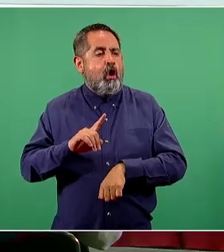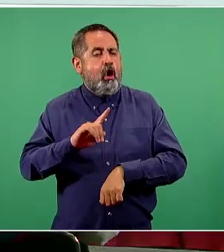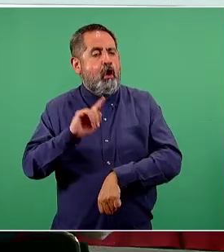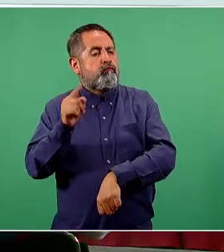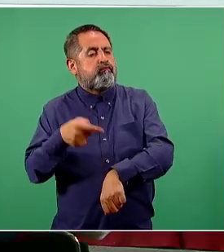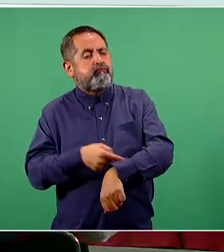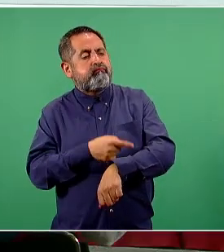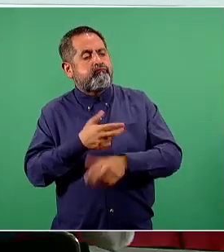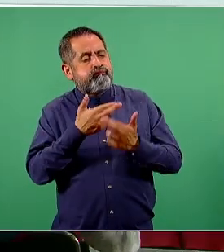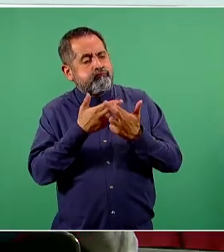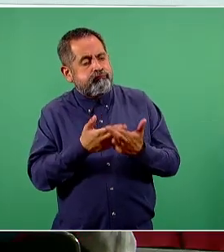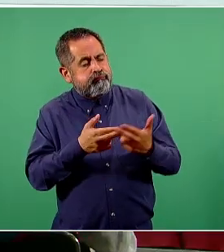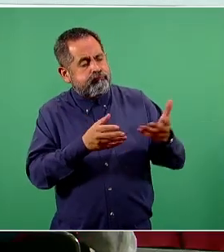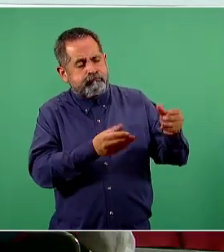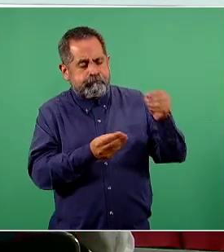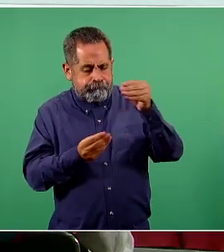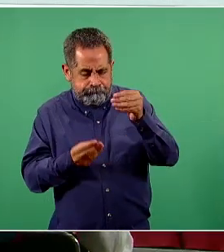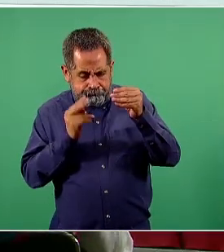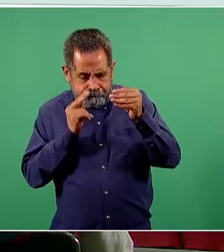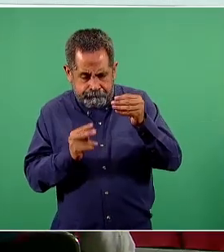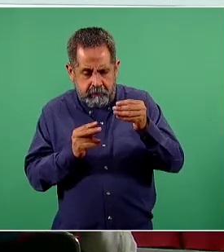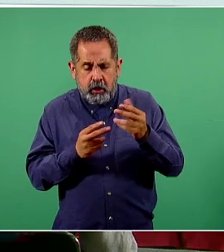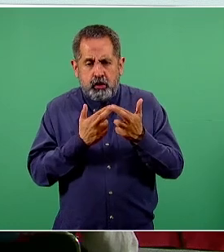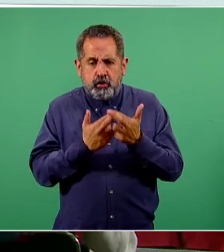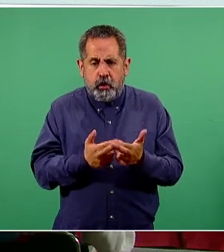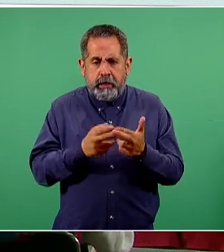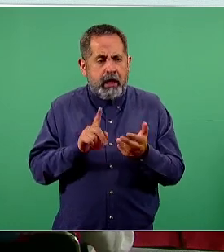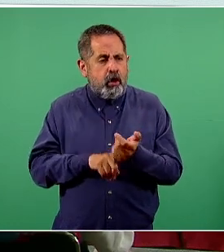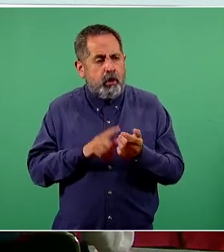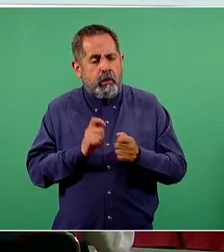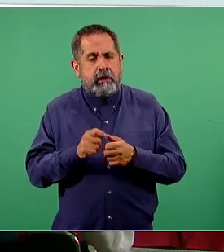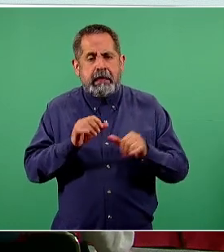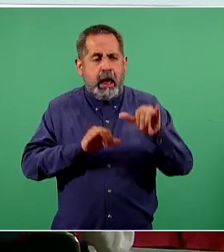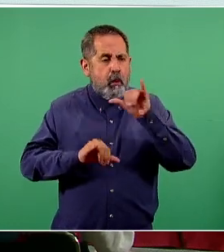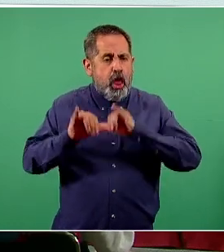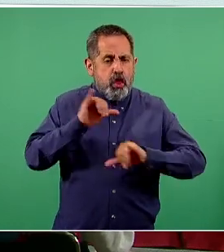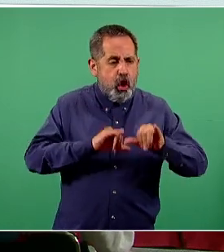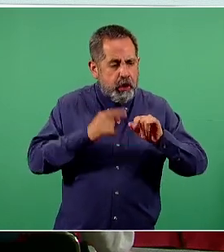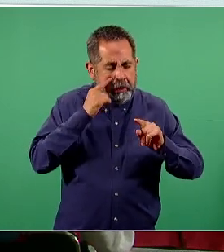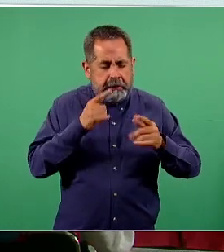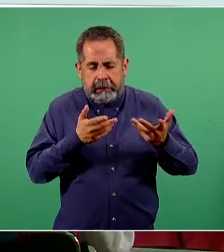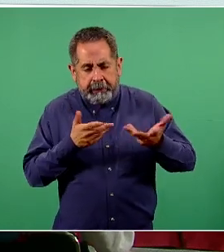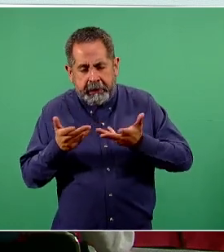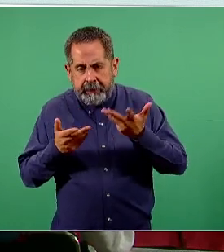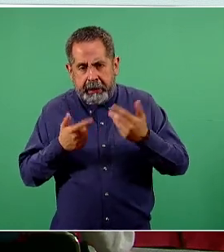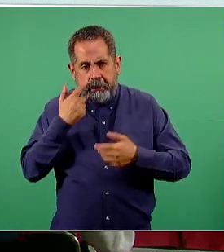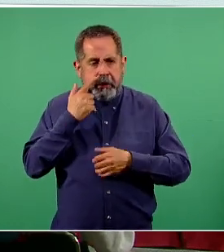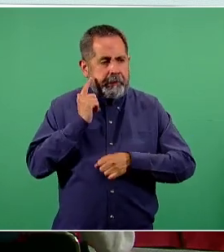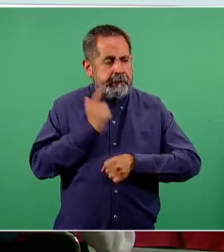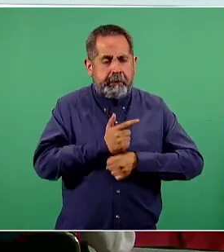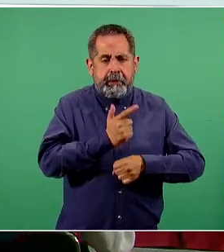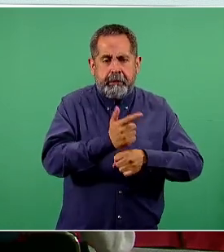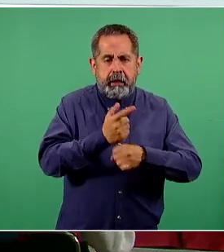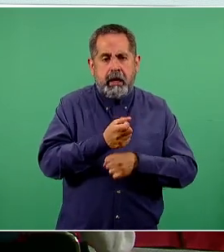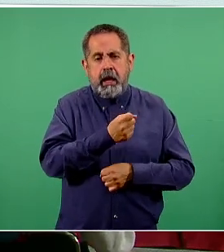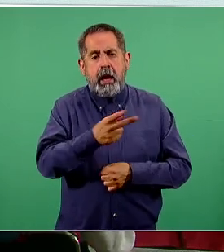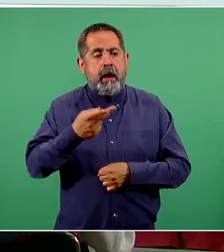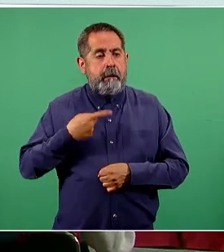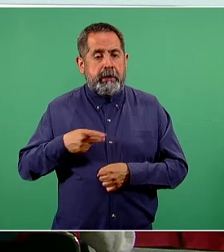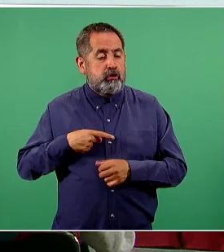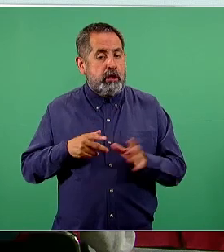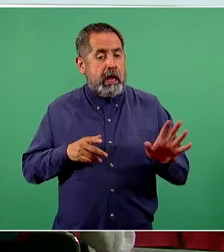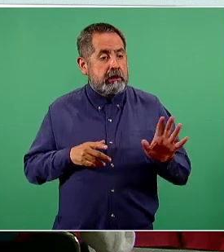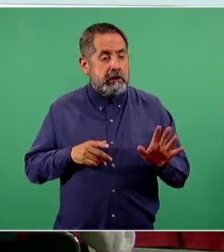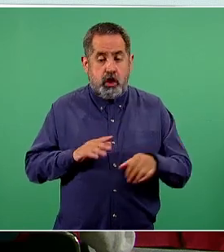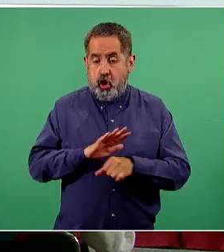sobrantes en los bancos de sangre y en los laboratorios clínicos de pacientes no